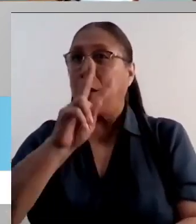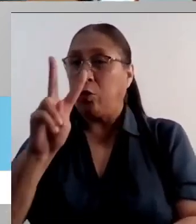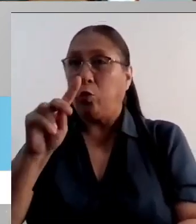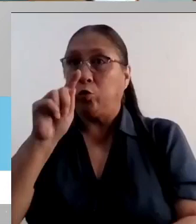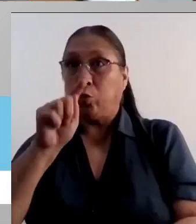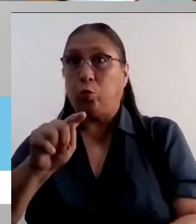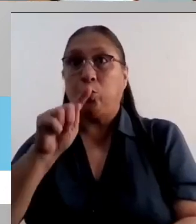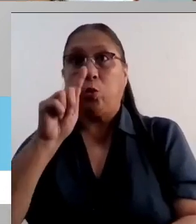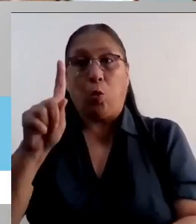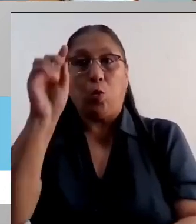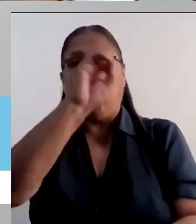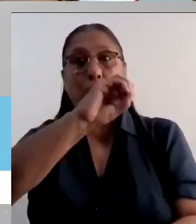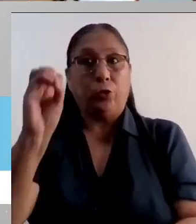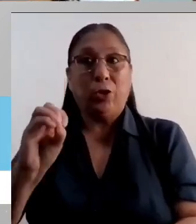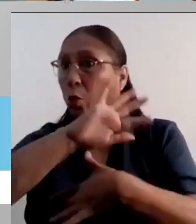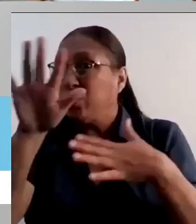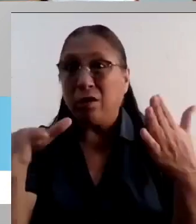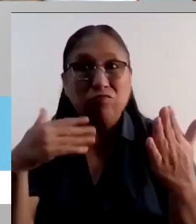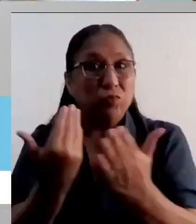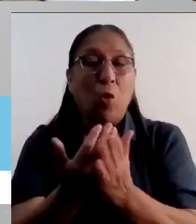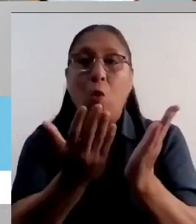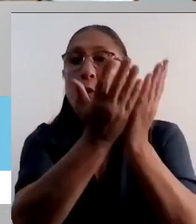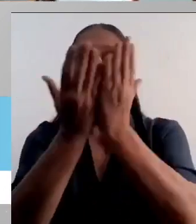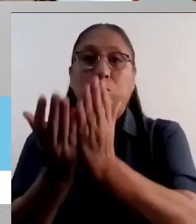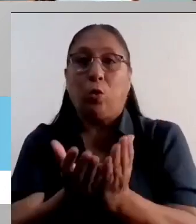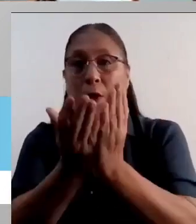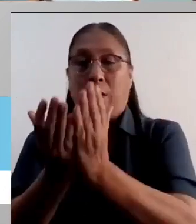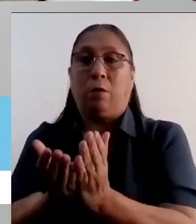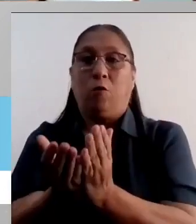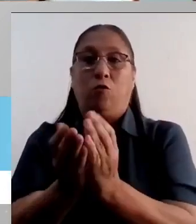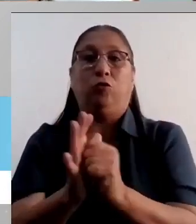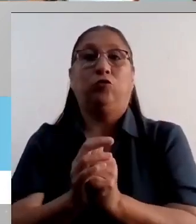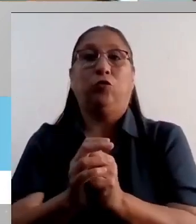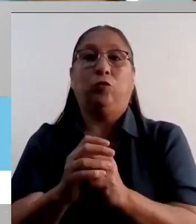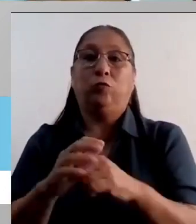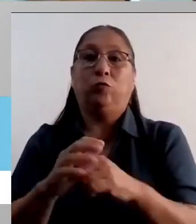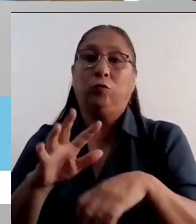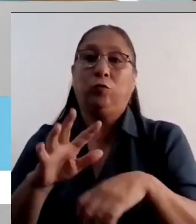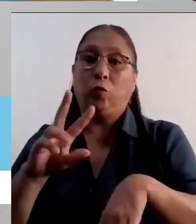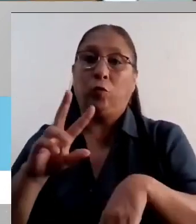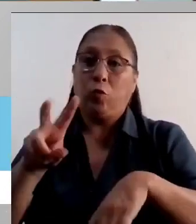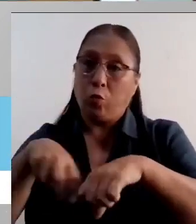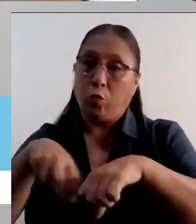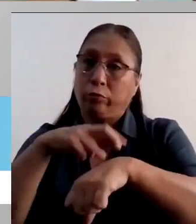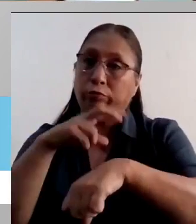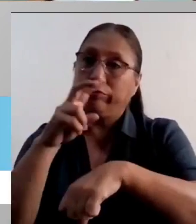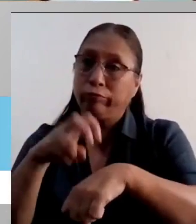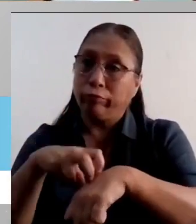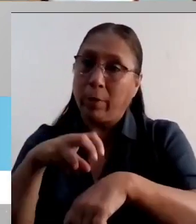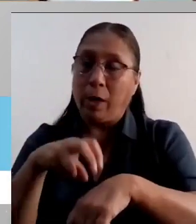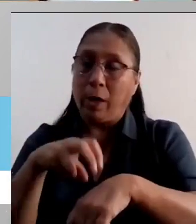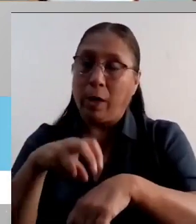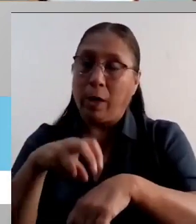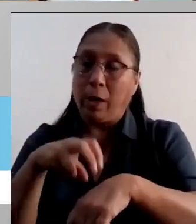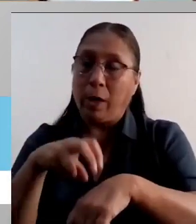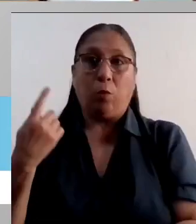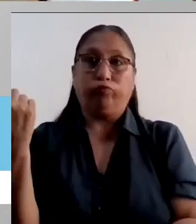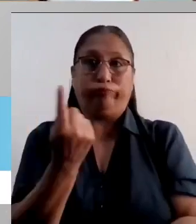32.1% del total de instituciones de educación básica, regular y de escuelas públicas a nivel